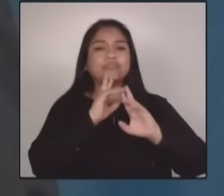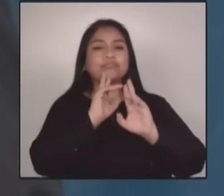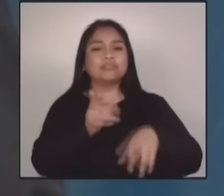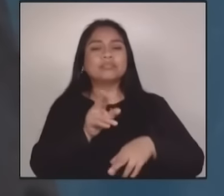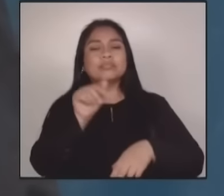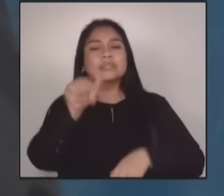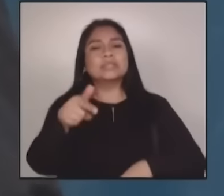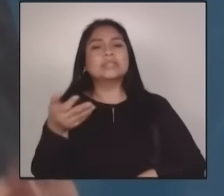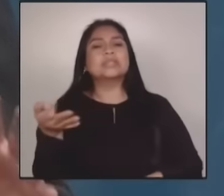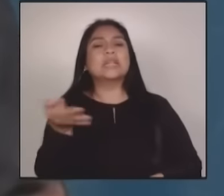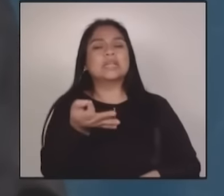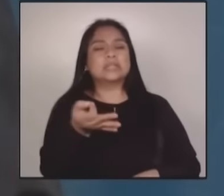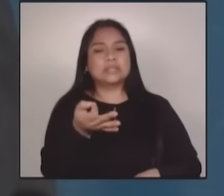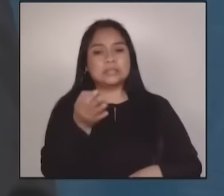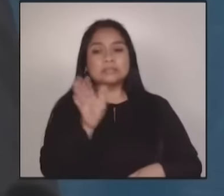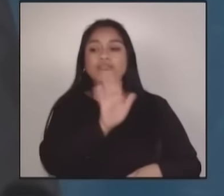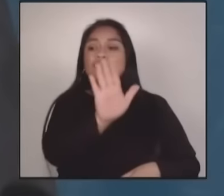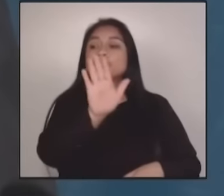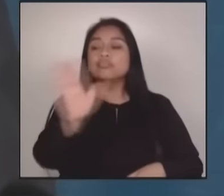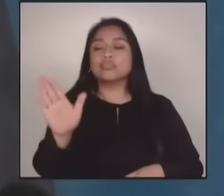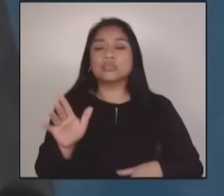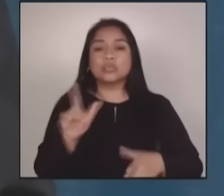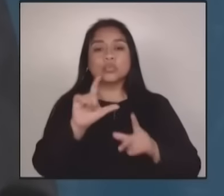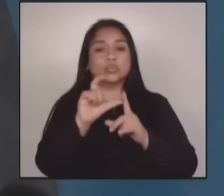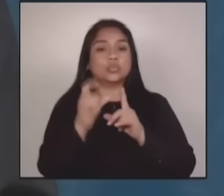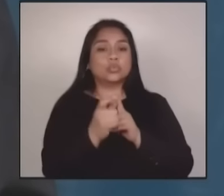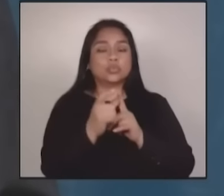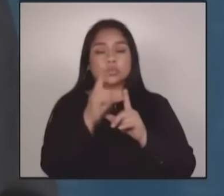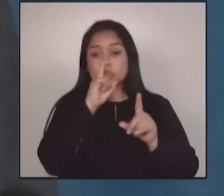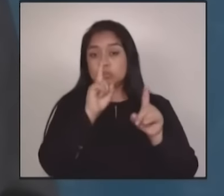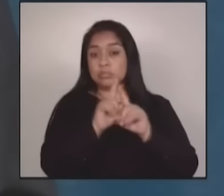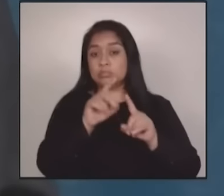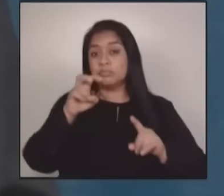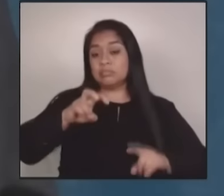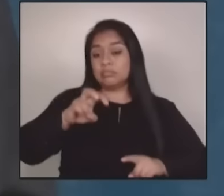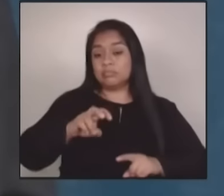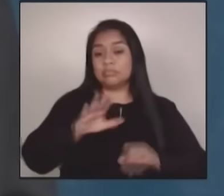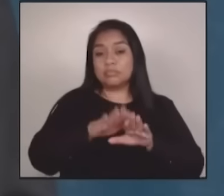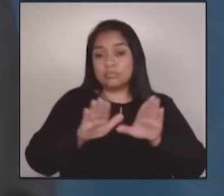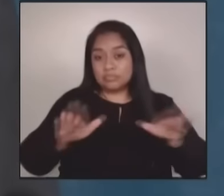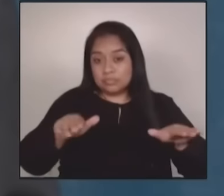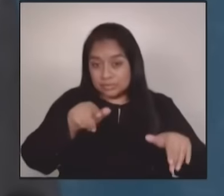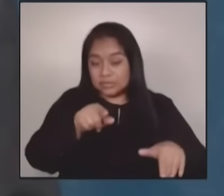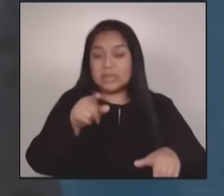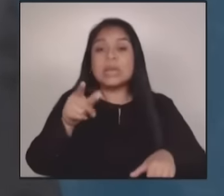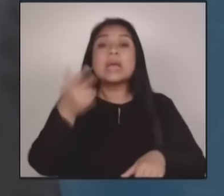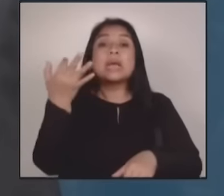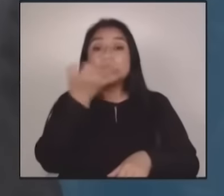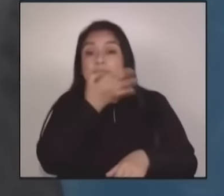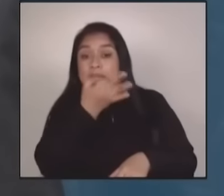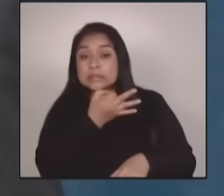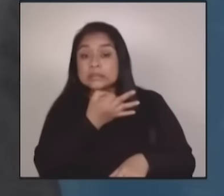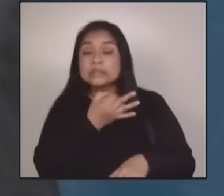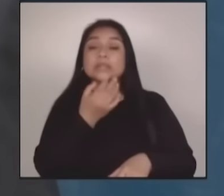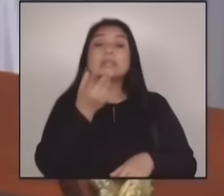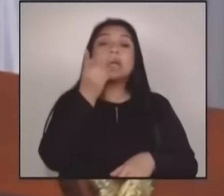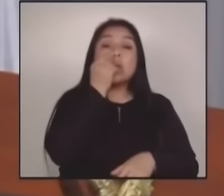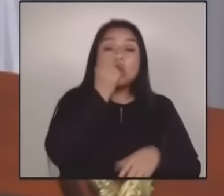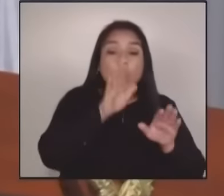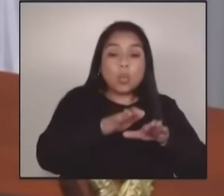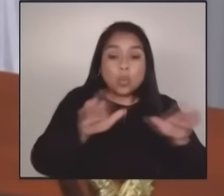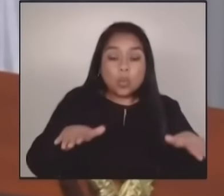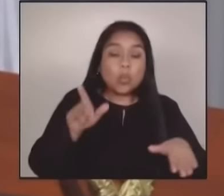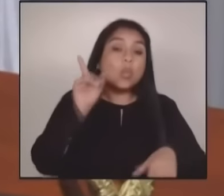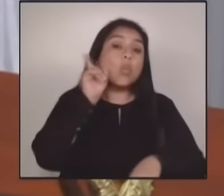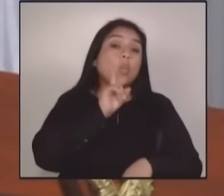y pertinencia cultural a las necesidades de la infancia, las niñas, los niños, los adolescentes